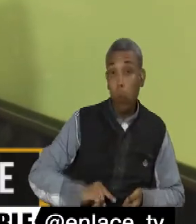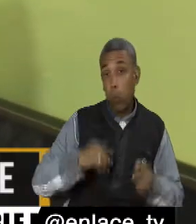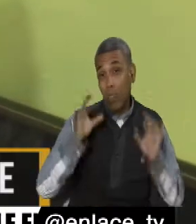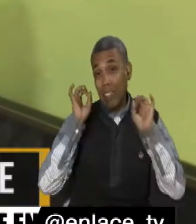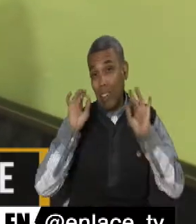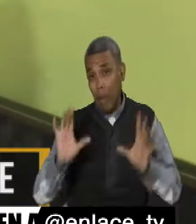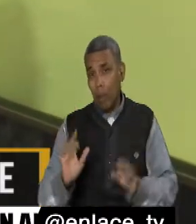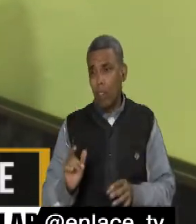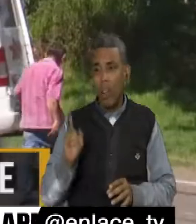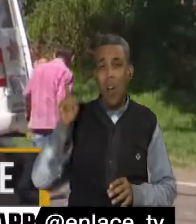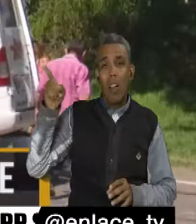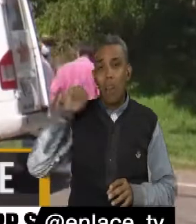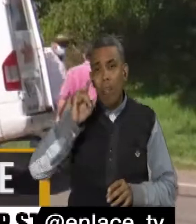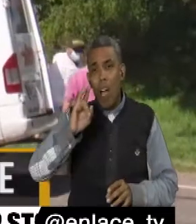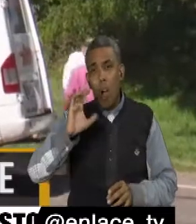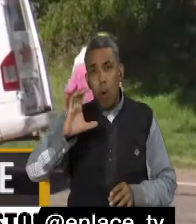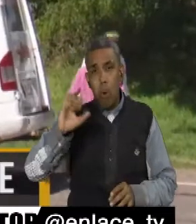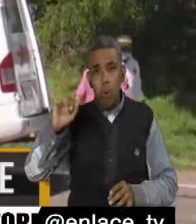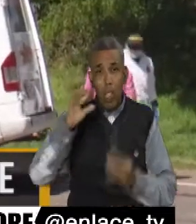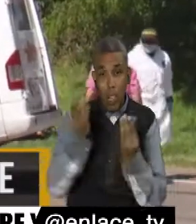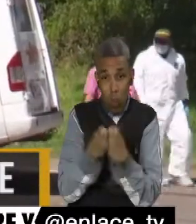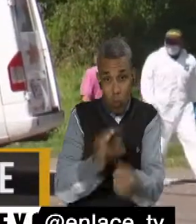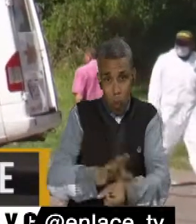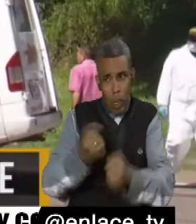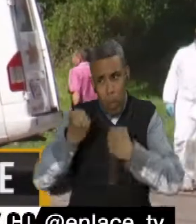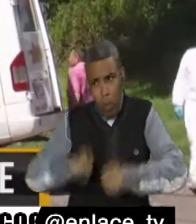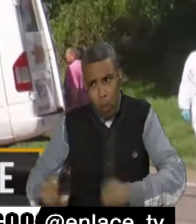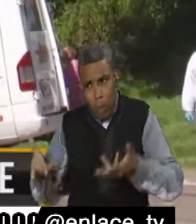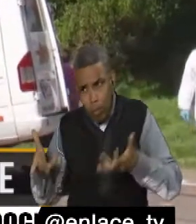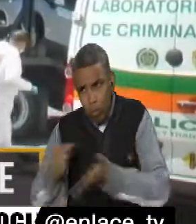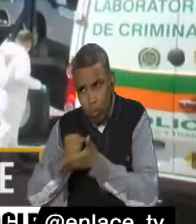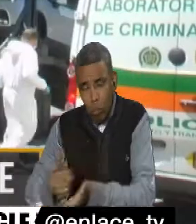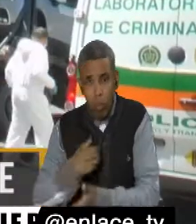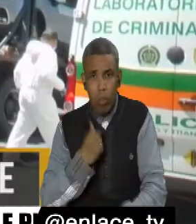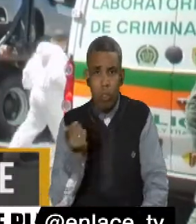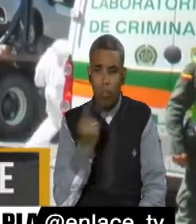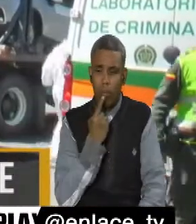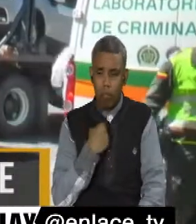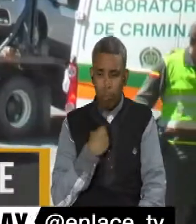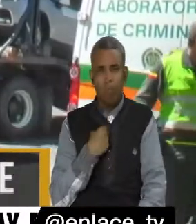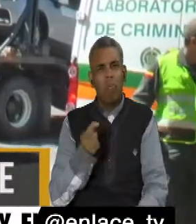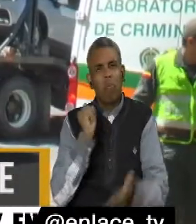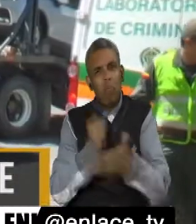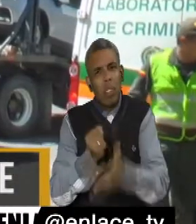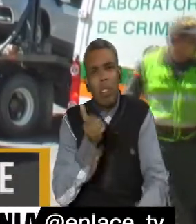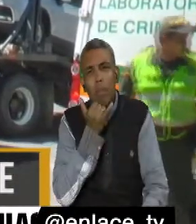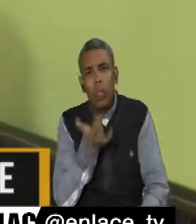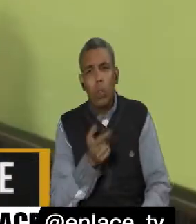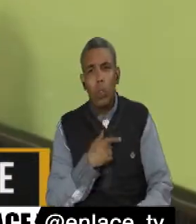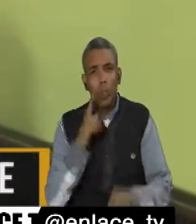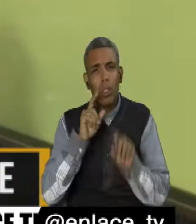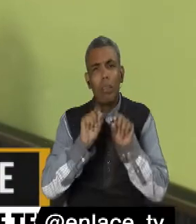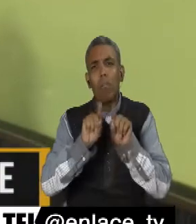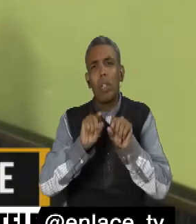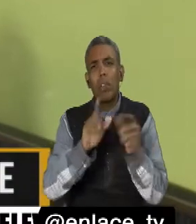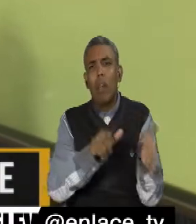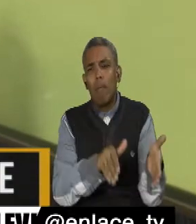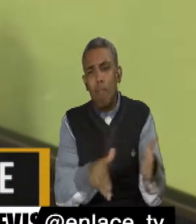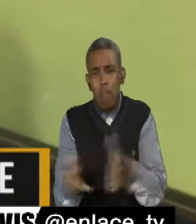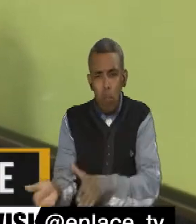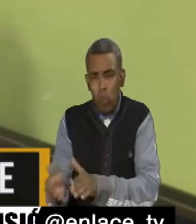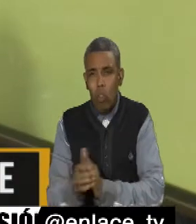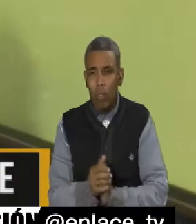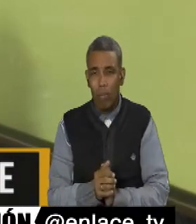Eso es lo que nos han dicho de él. Aún no se explican qué pudo haber pasado en ese trágico hecho que dejó 11 personas muertas. Mi papá